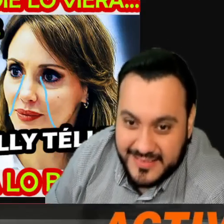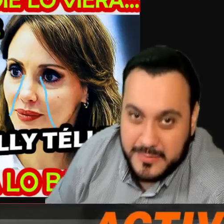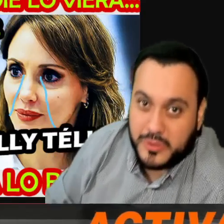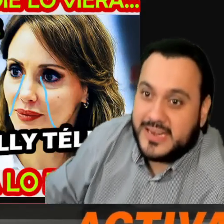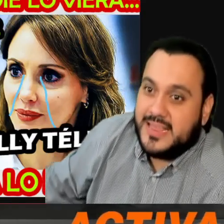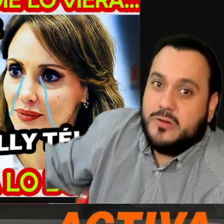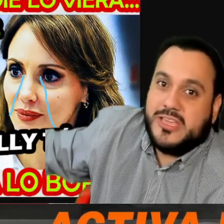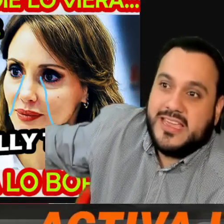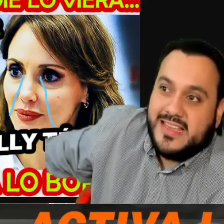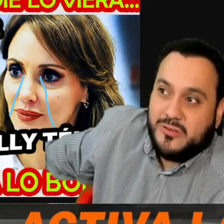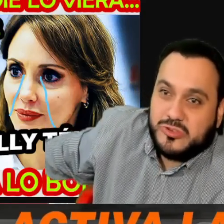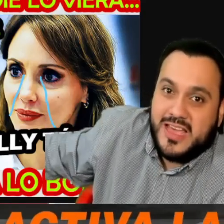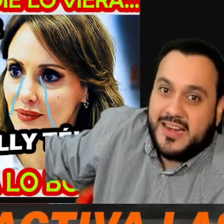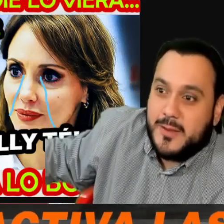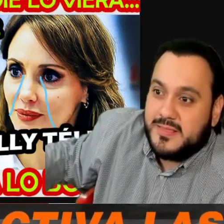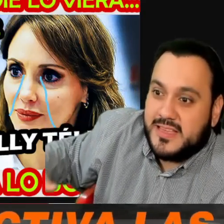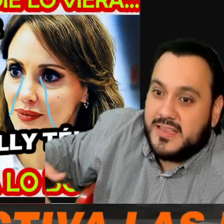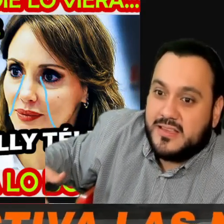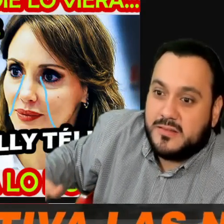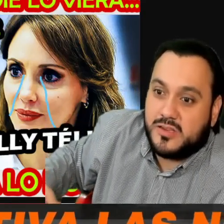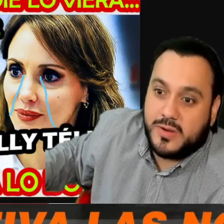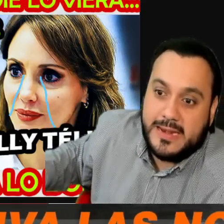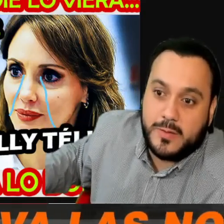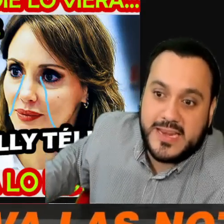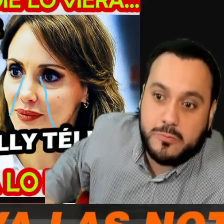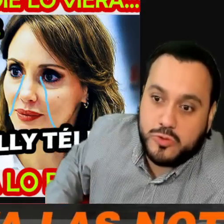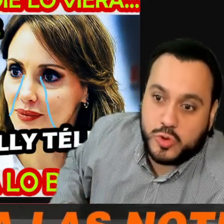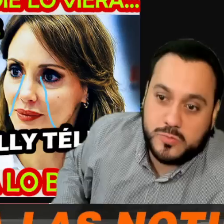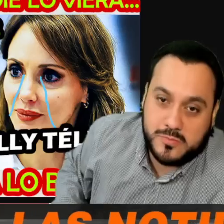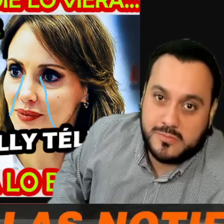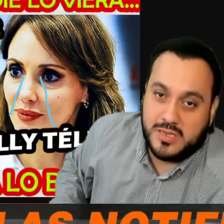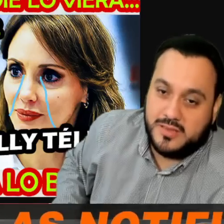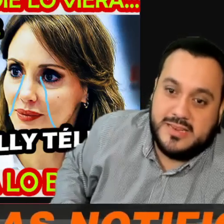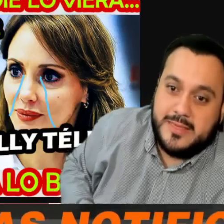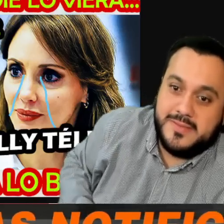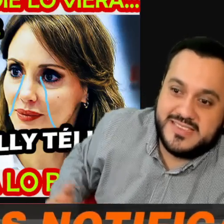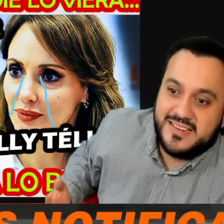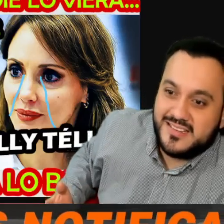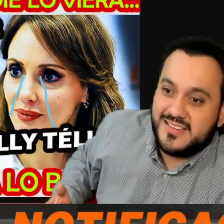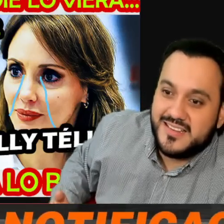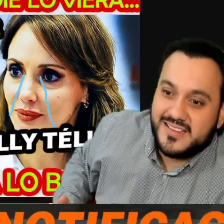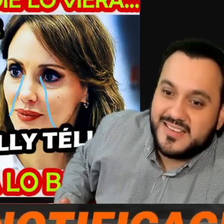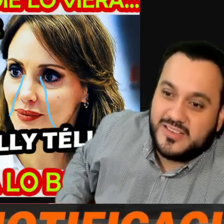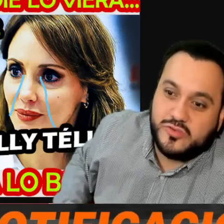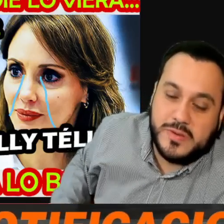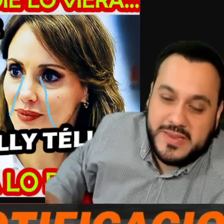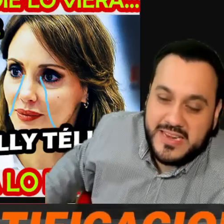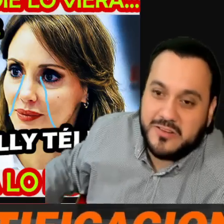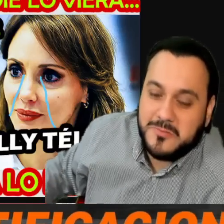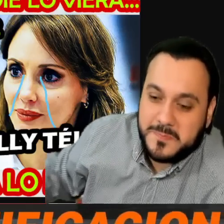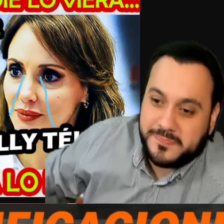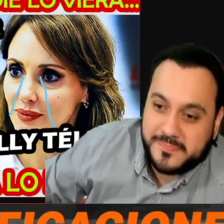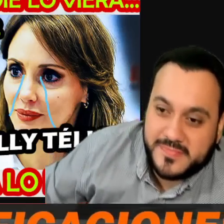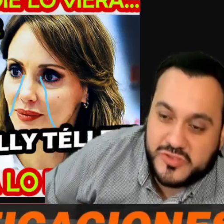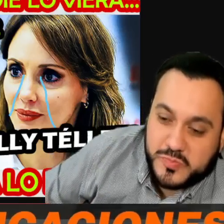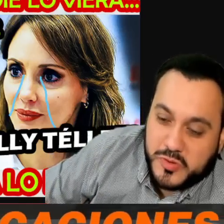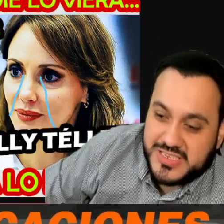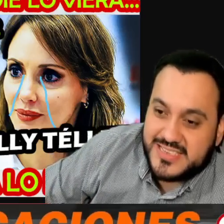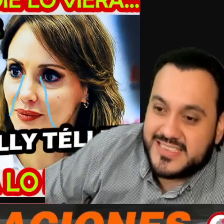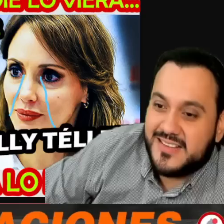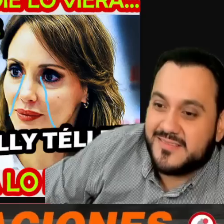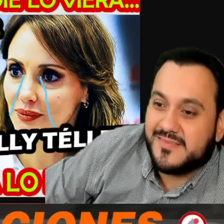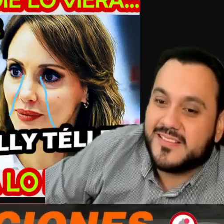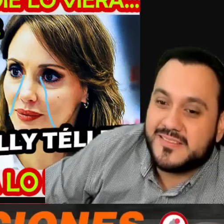porque nadie lo quiere o sea realmente creo que lo quiere mucho nada más de él y su familia no su